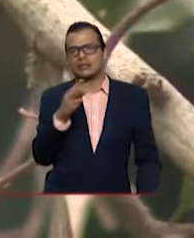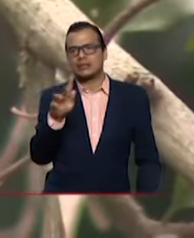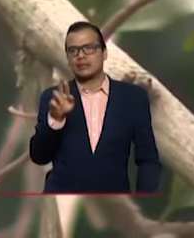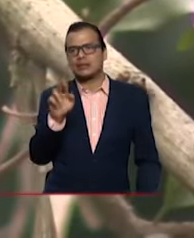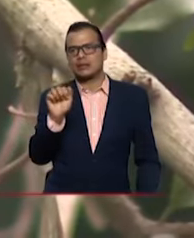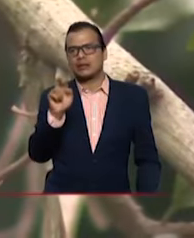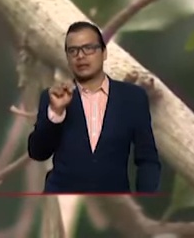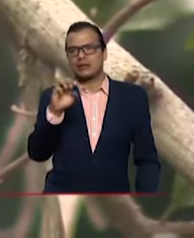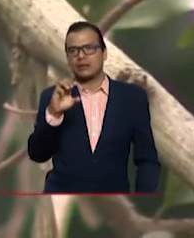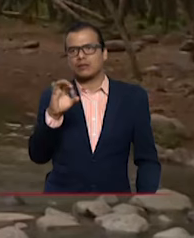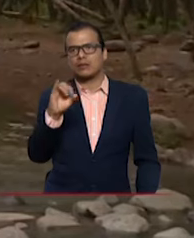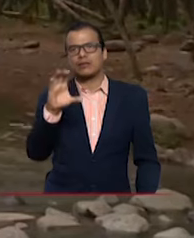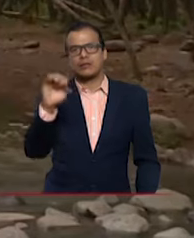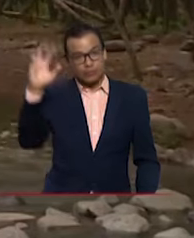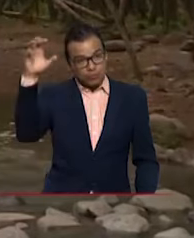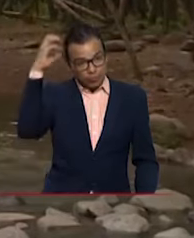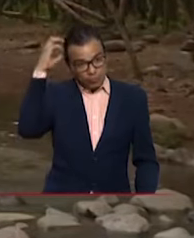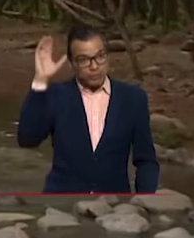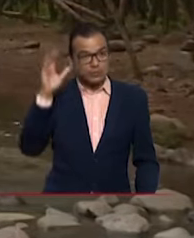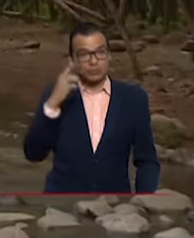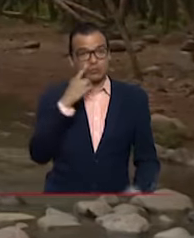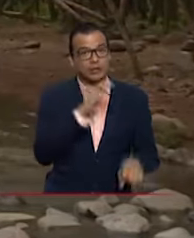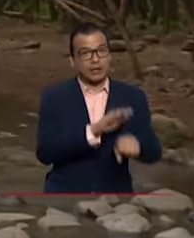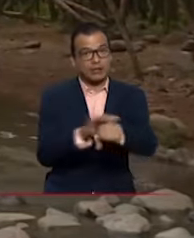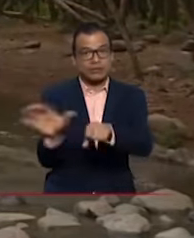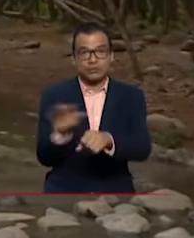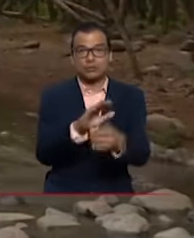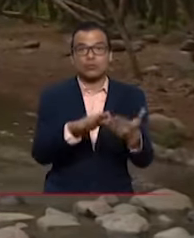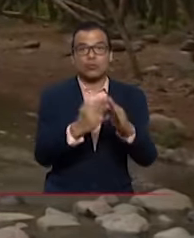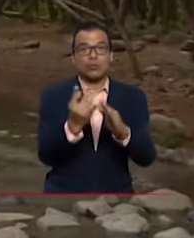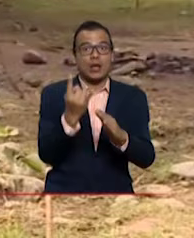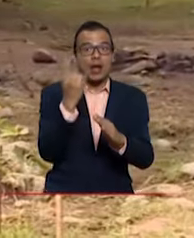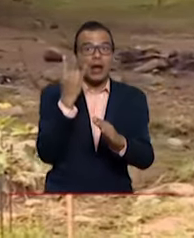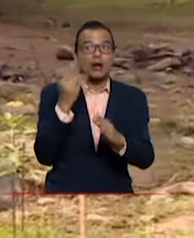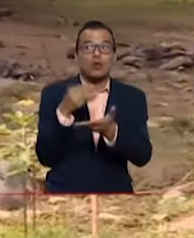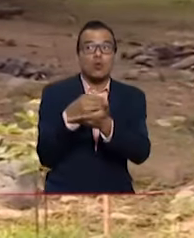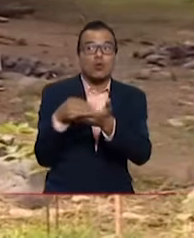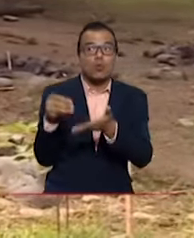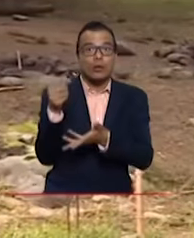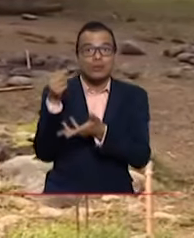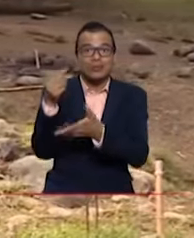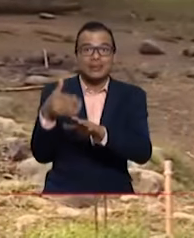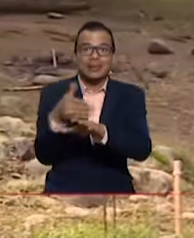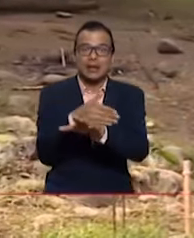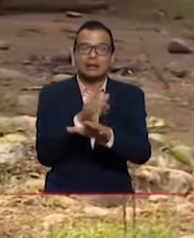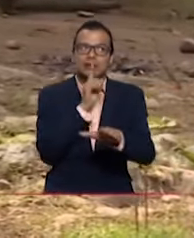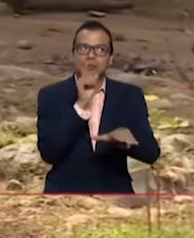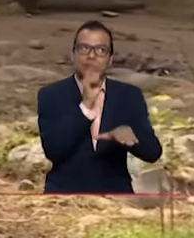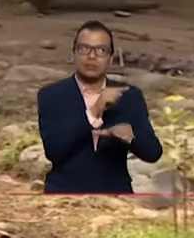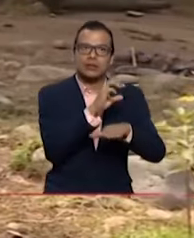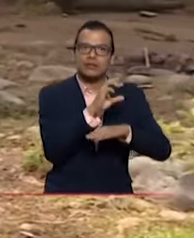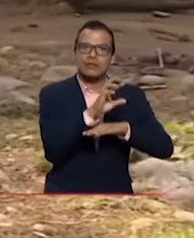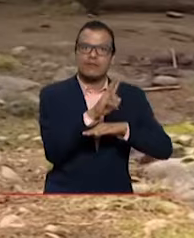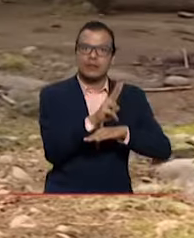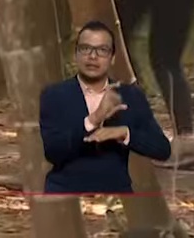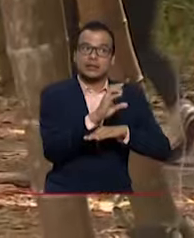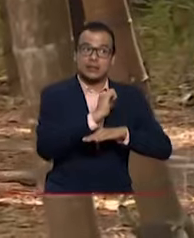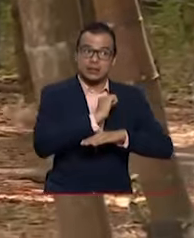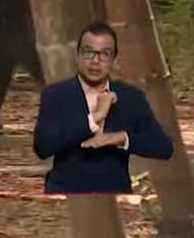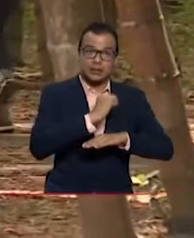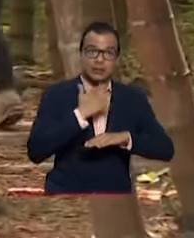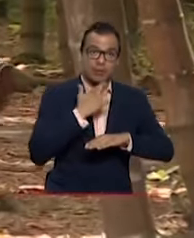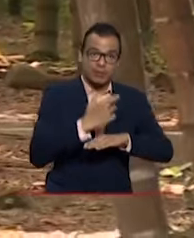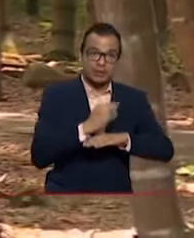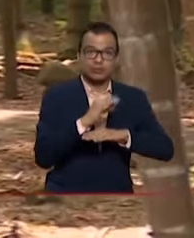antes de adquirir un predio o embarcarse en un proyecto en zona de conservación, es crucial consultar a la CBC sobre las